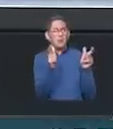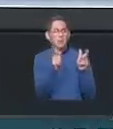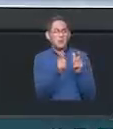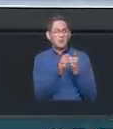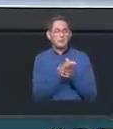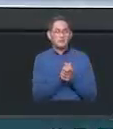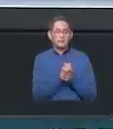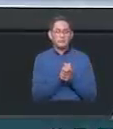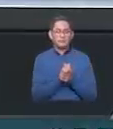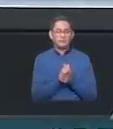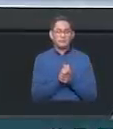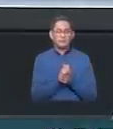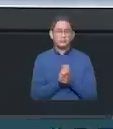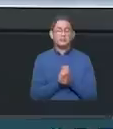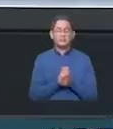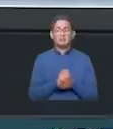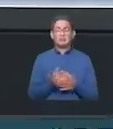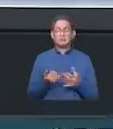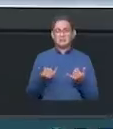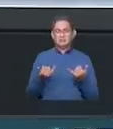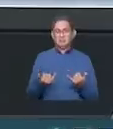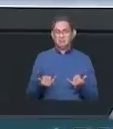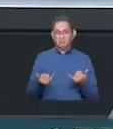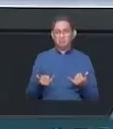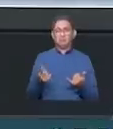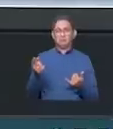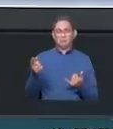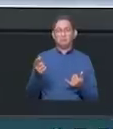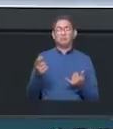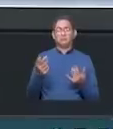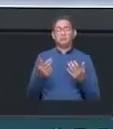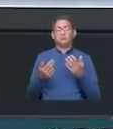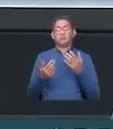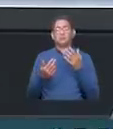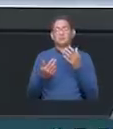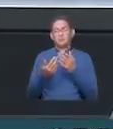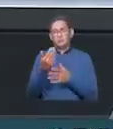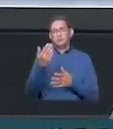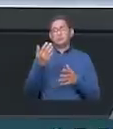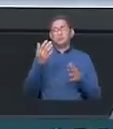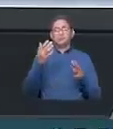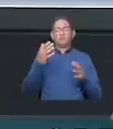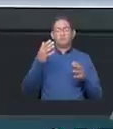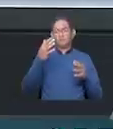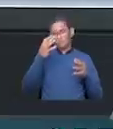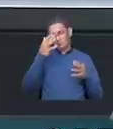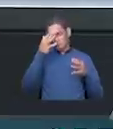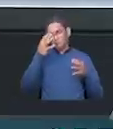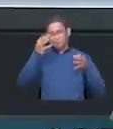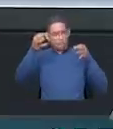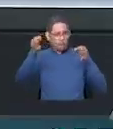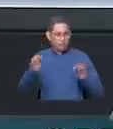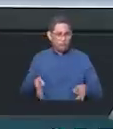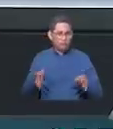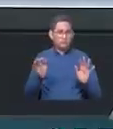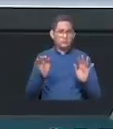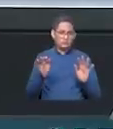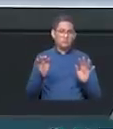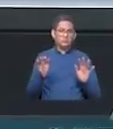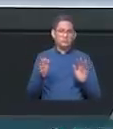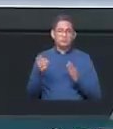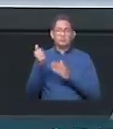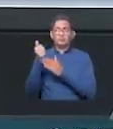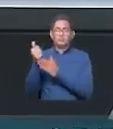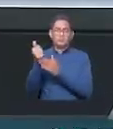y hoy nos permiten tomar nuevas medidas en beneficio de toda la comunidad misma